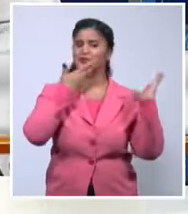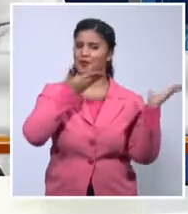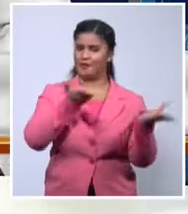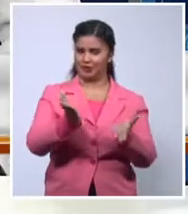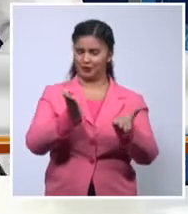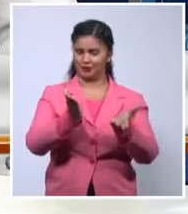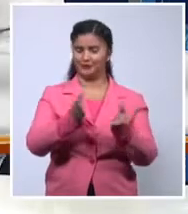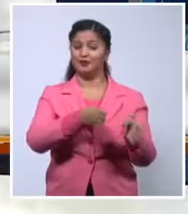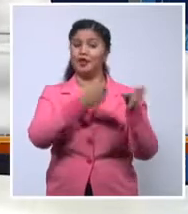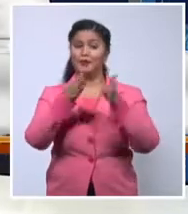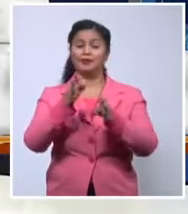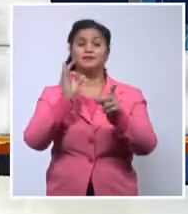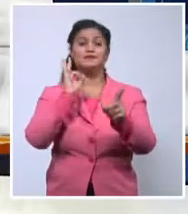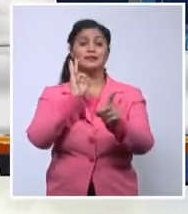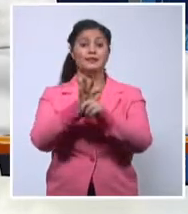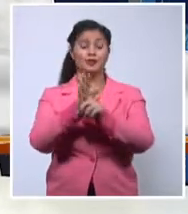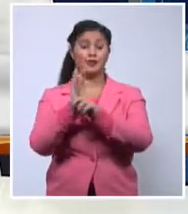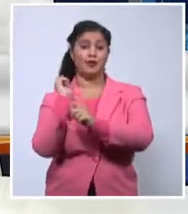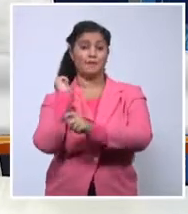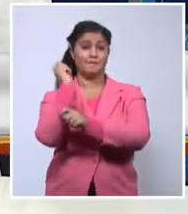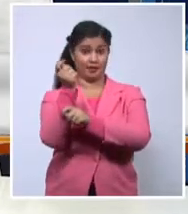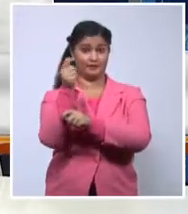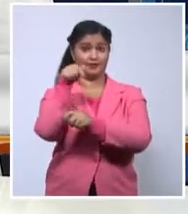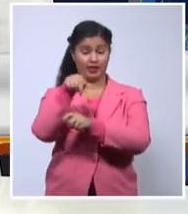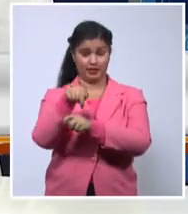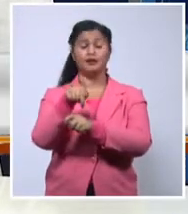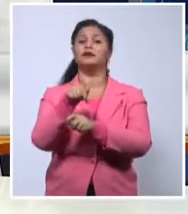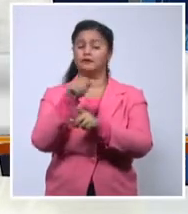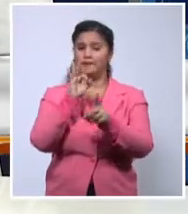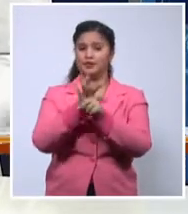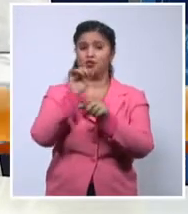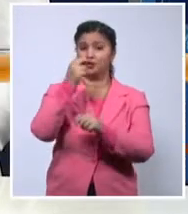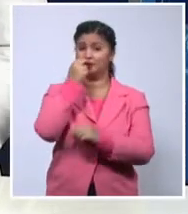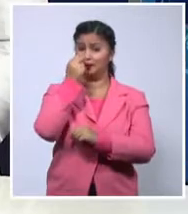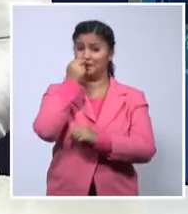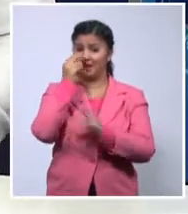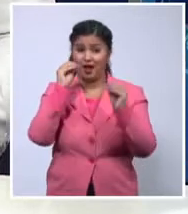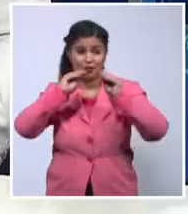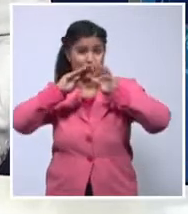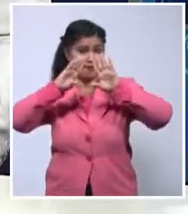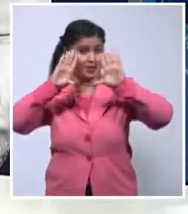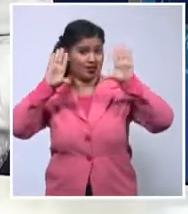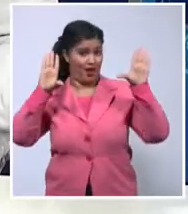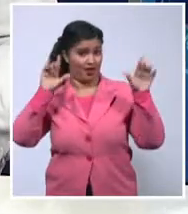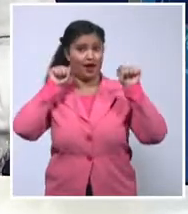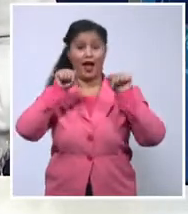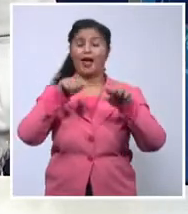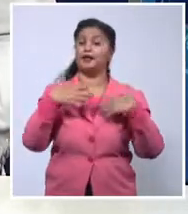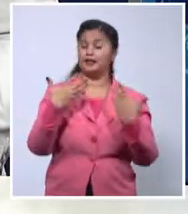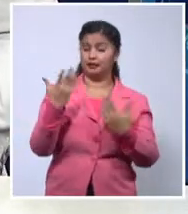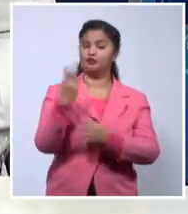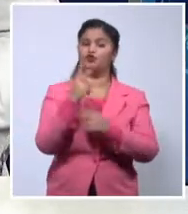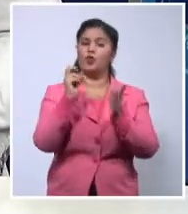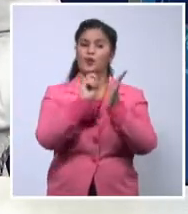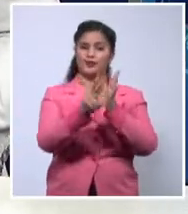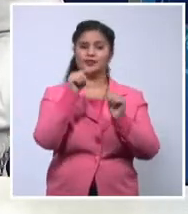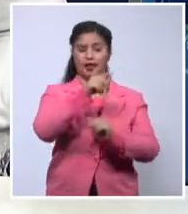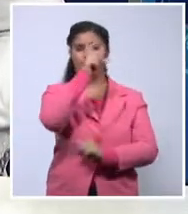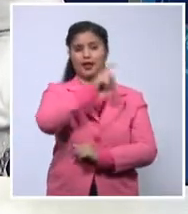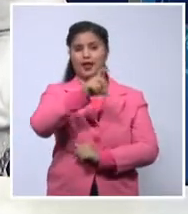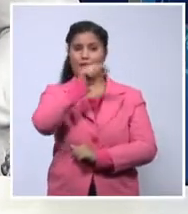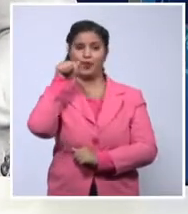Pues empezamos con el béisbol. La jornada dominical comenzó temprano esta mañana en la Serie Nacional de Béisbol con el duelo entre Camagüey y Santi Spíritus. Los